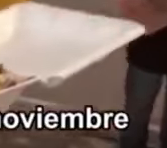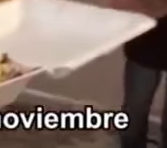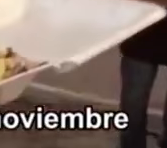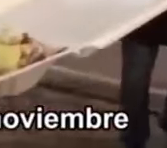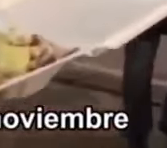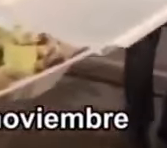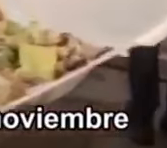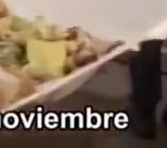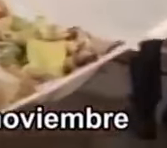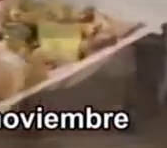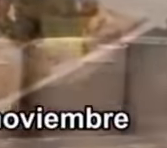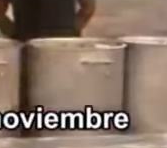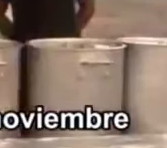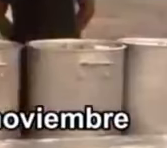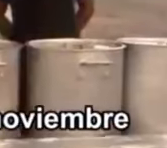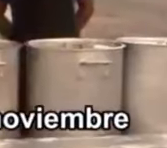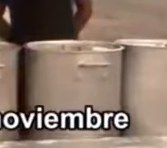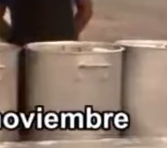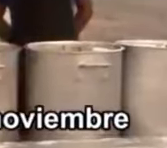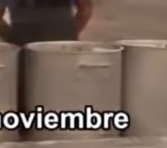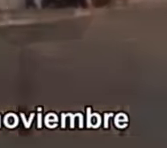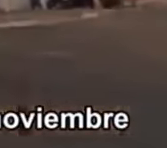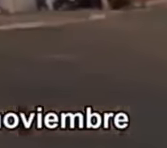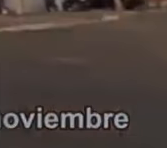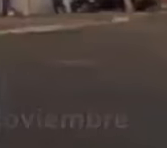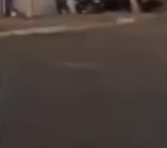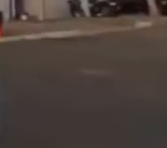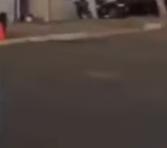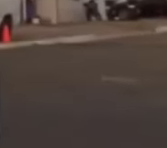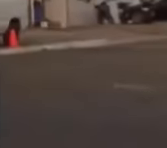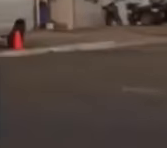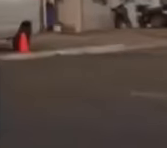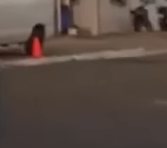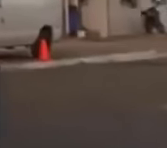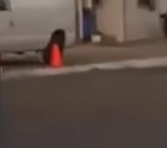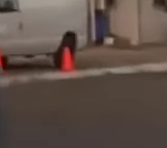la 20 de noviembre para comer o